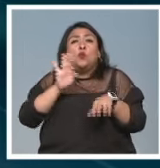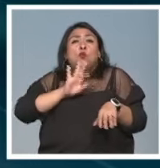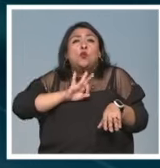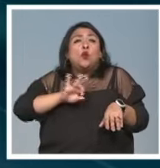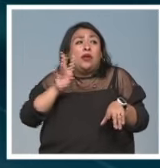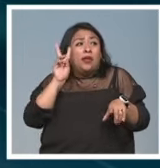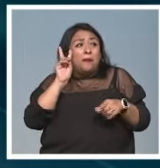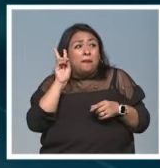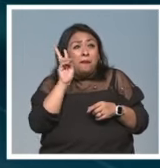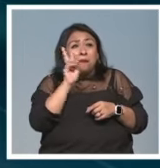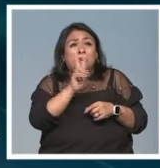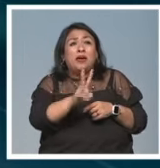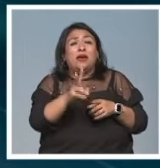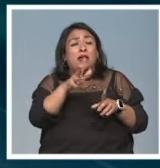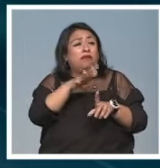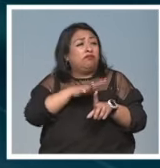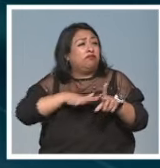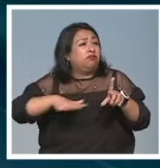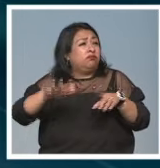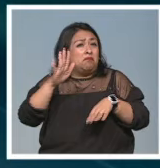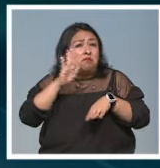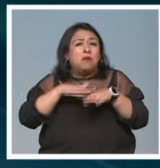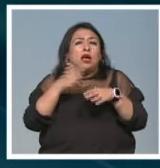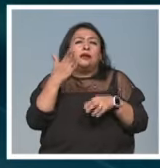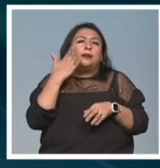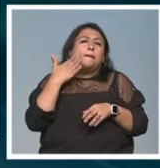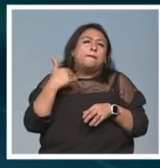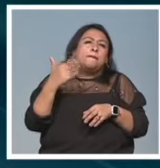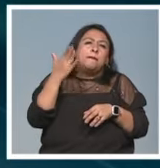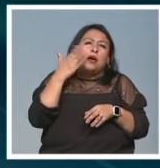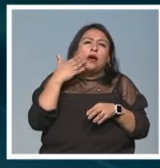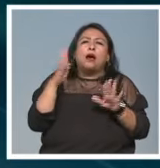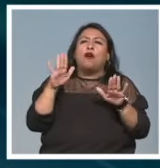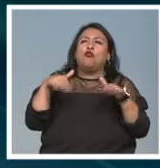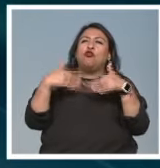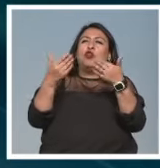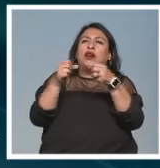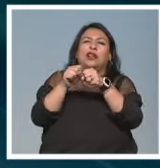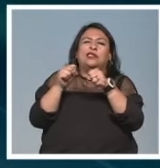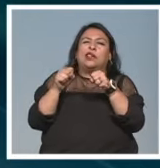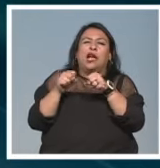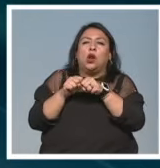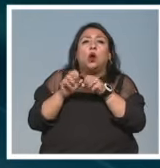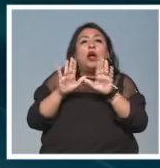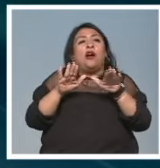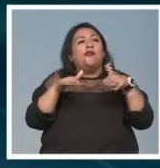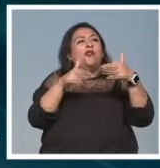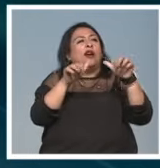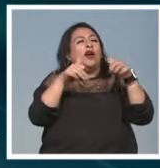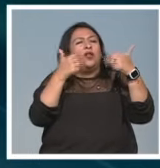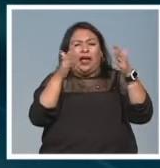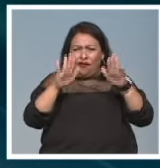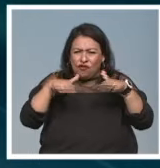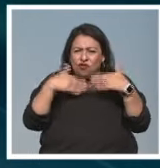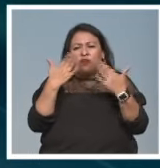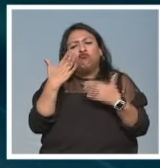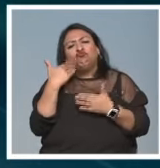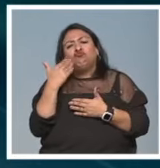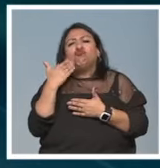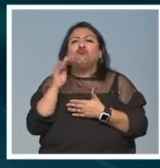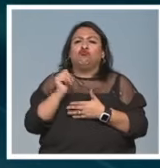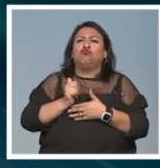ser vistas en un entorno mucho más amable, fuera de las aulas, fuera de los auditorios, y que puedan